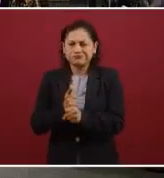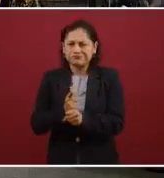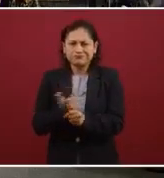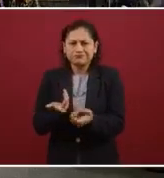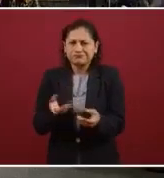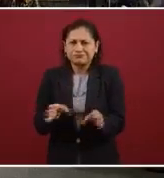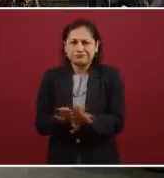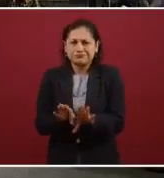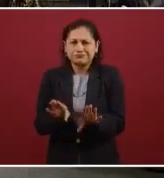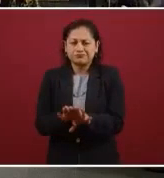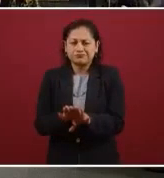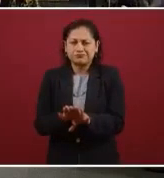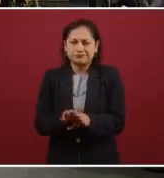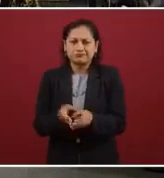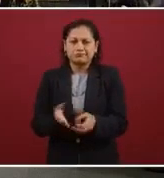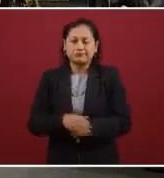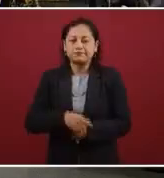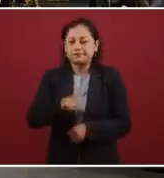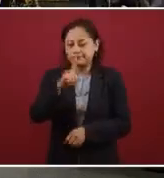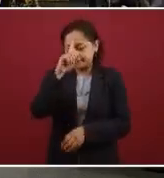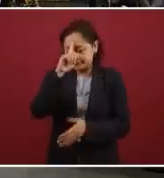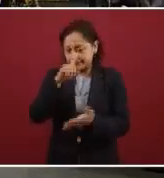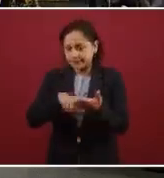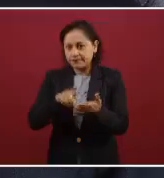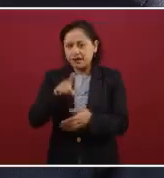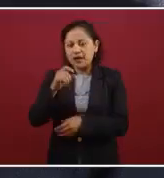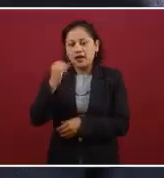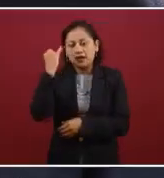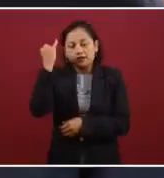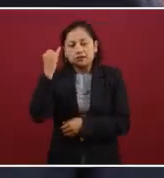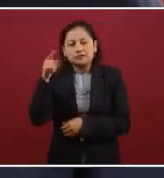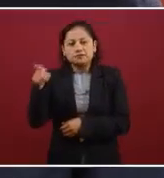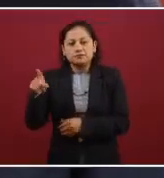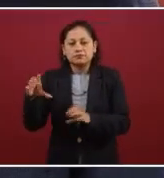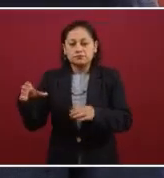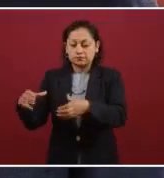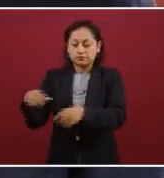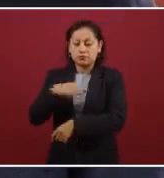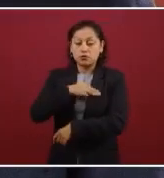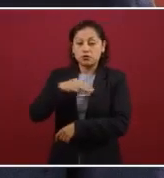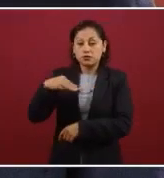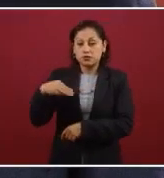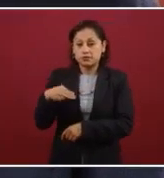Imagínense en un municipio en donde